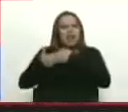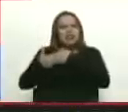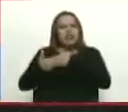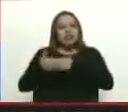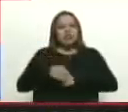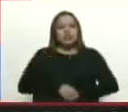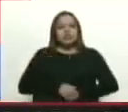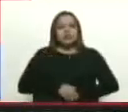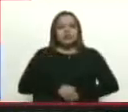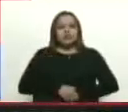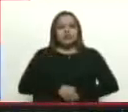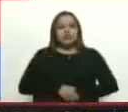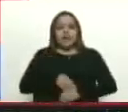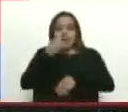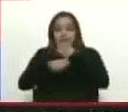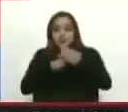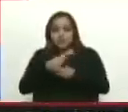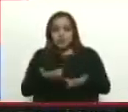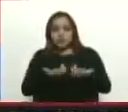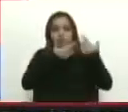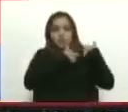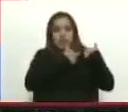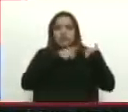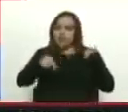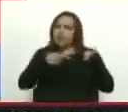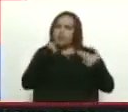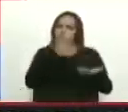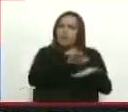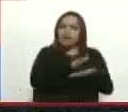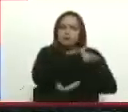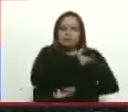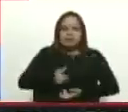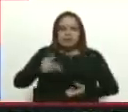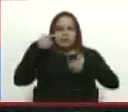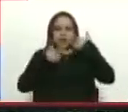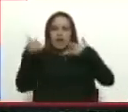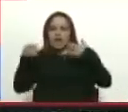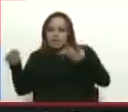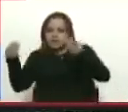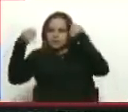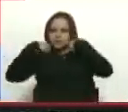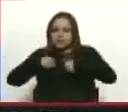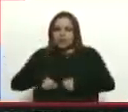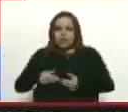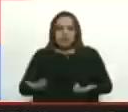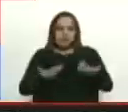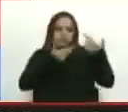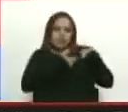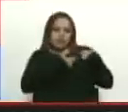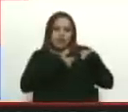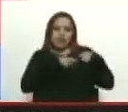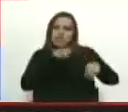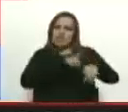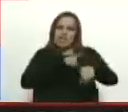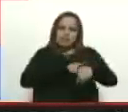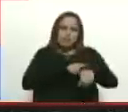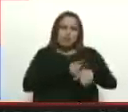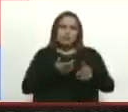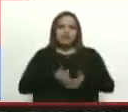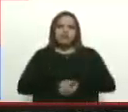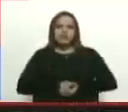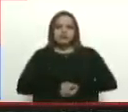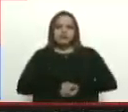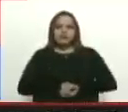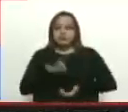que recibió, con la partida del comandante, la presidencia encargado. Desde ese momento